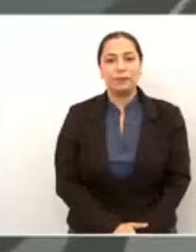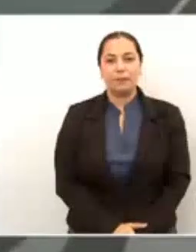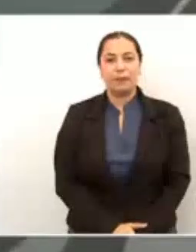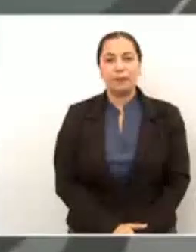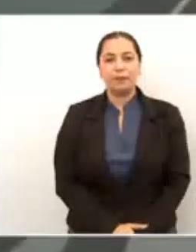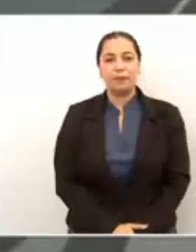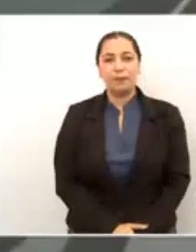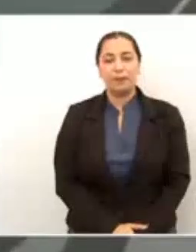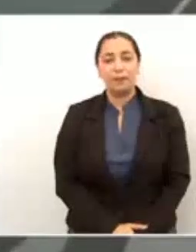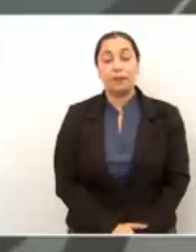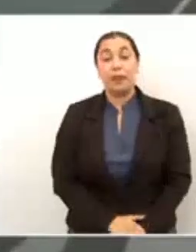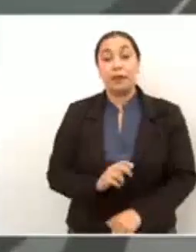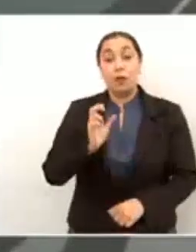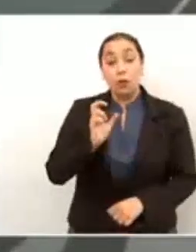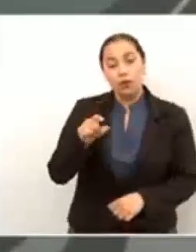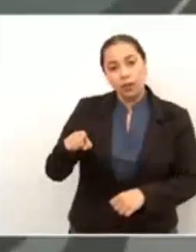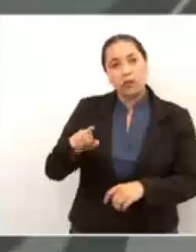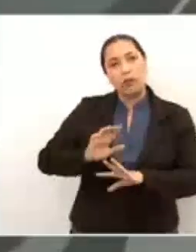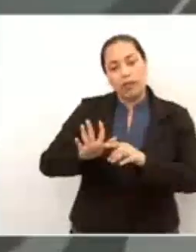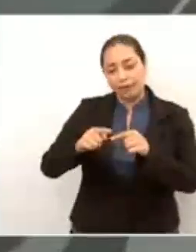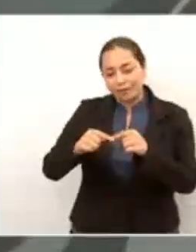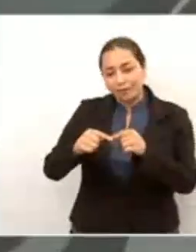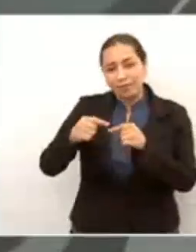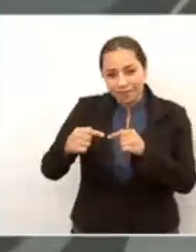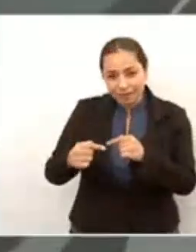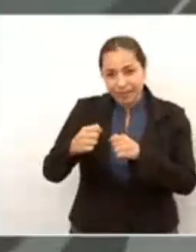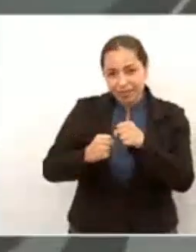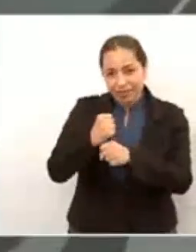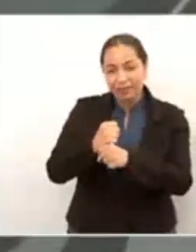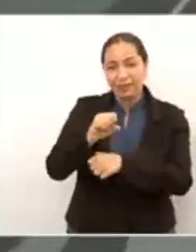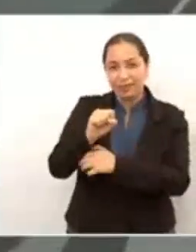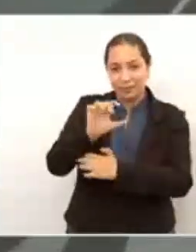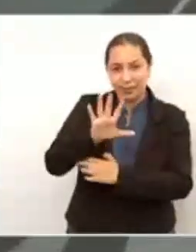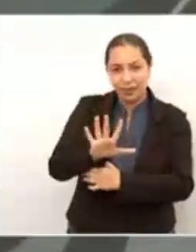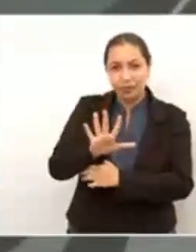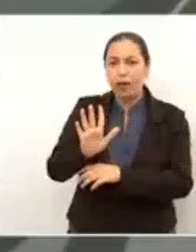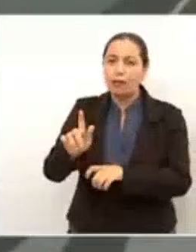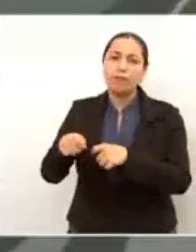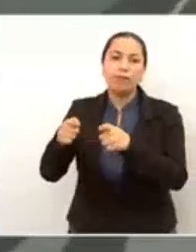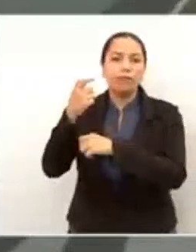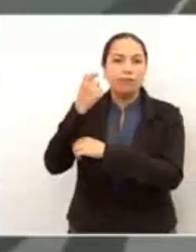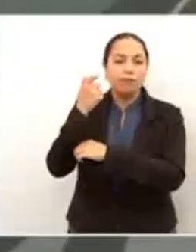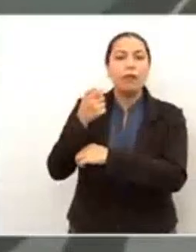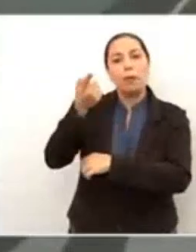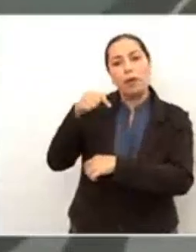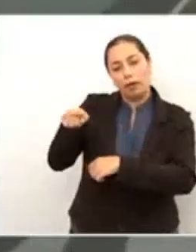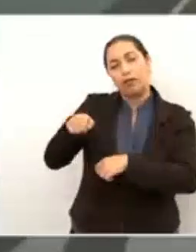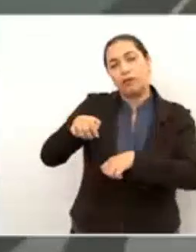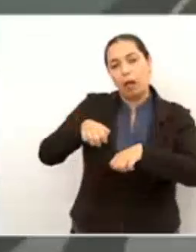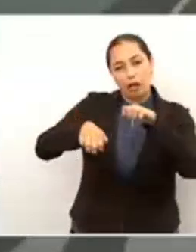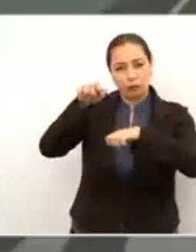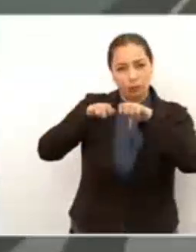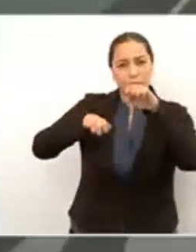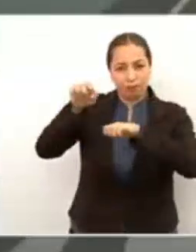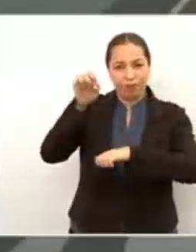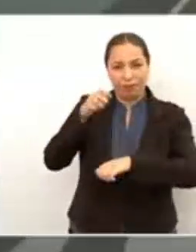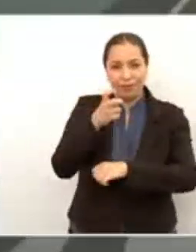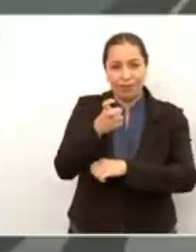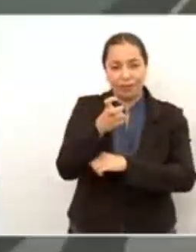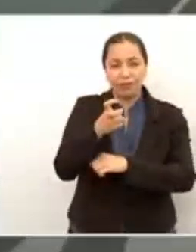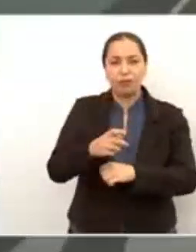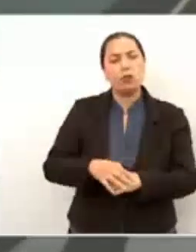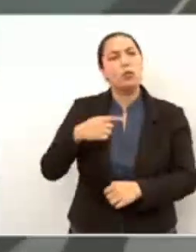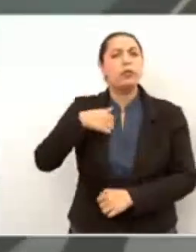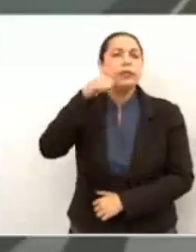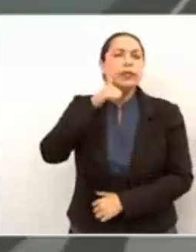Y al cumplir 65, pase automático a la pensión para adulto mayor. Siempre platico